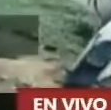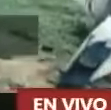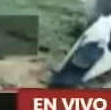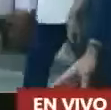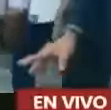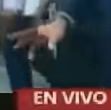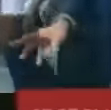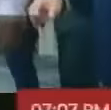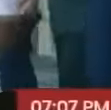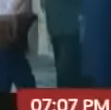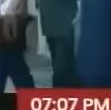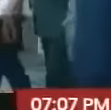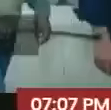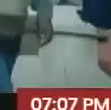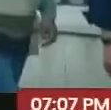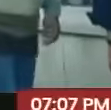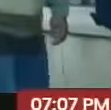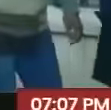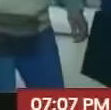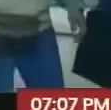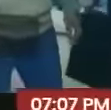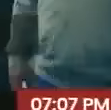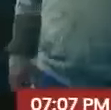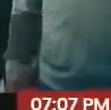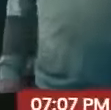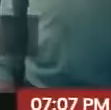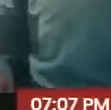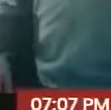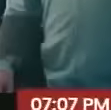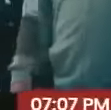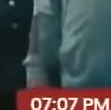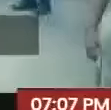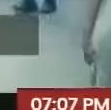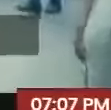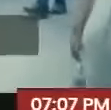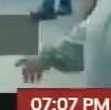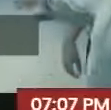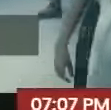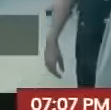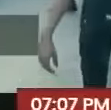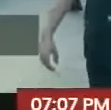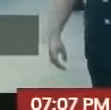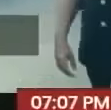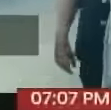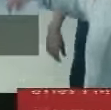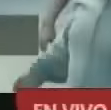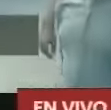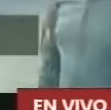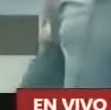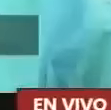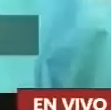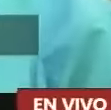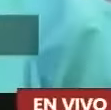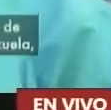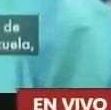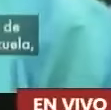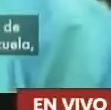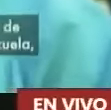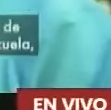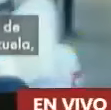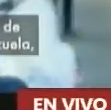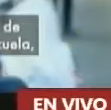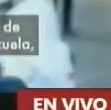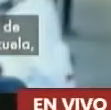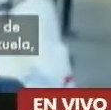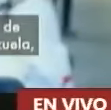Quisimos encomendarnos en esta oración interreligiosa y ecuménica y pedir las bendiciones del cielo, del Creador,